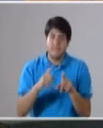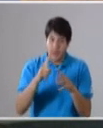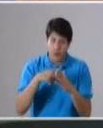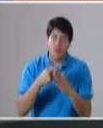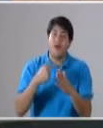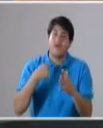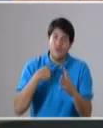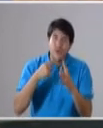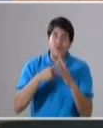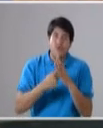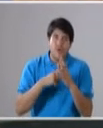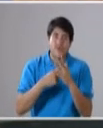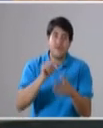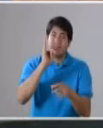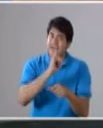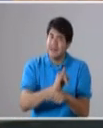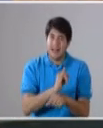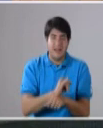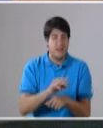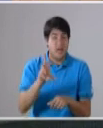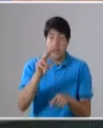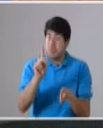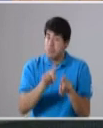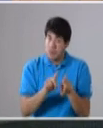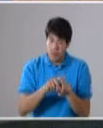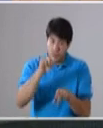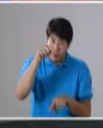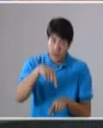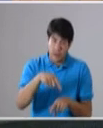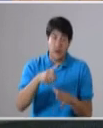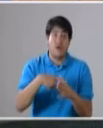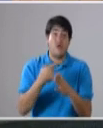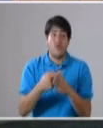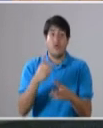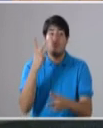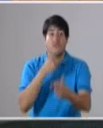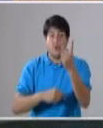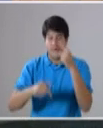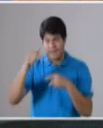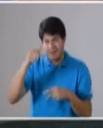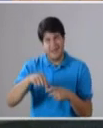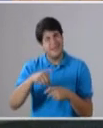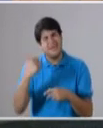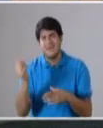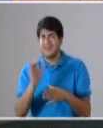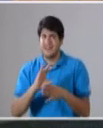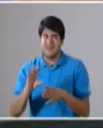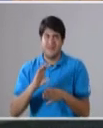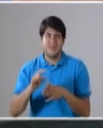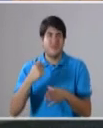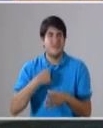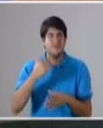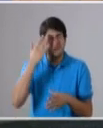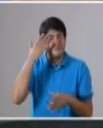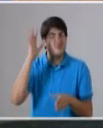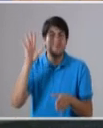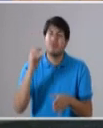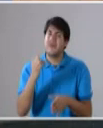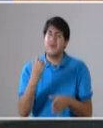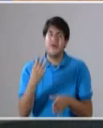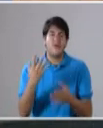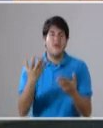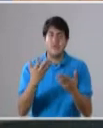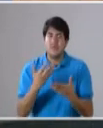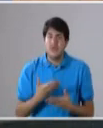La iglesia aquí tenía, aquí, pero cuando vine aquí era otra cosa. Yo cuando empecé ni siquiera sabía cuánto me iban a dar de ofrenda.